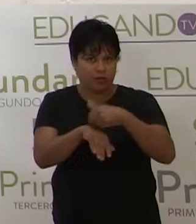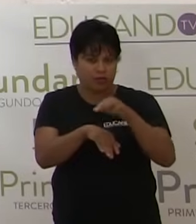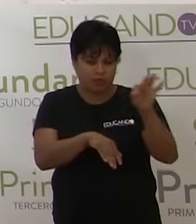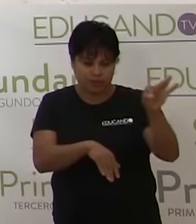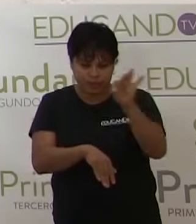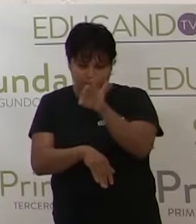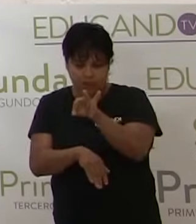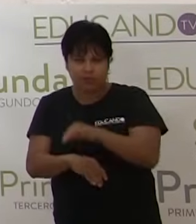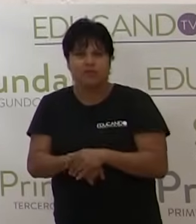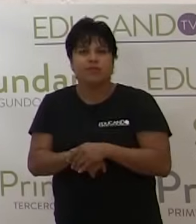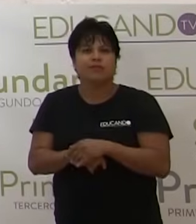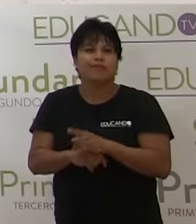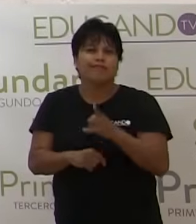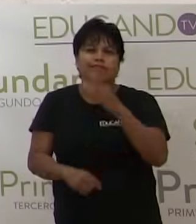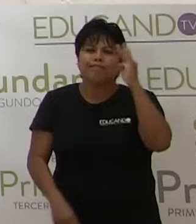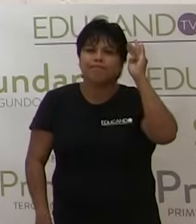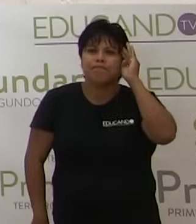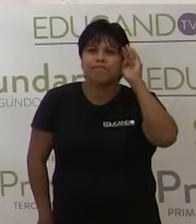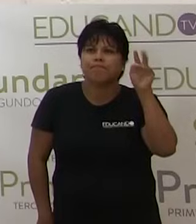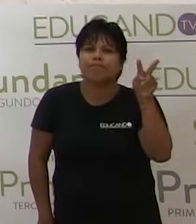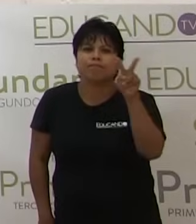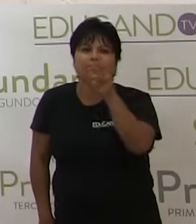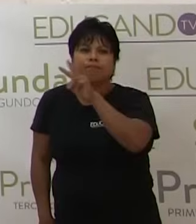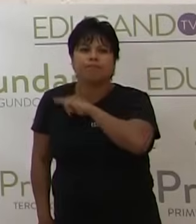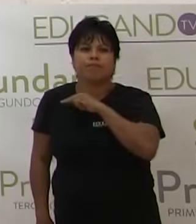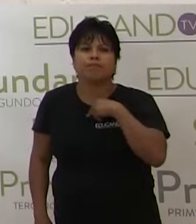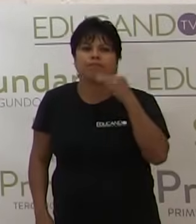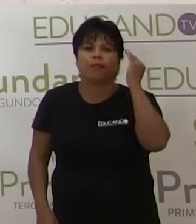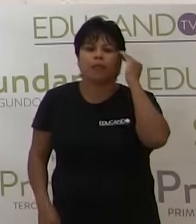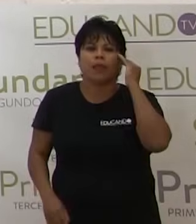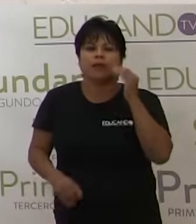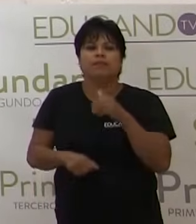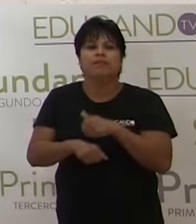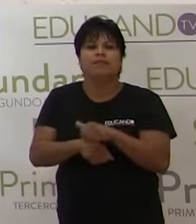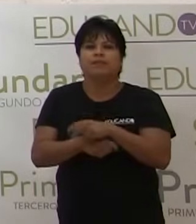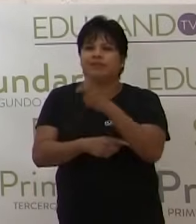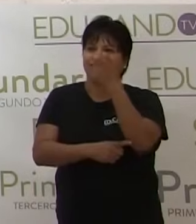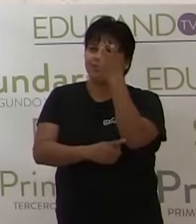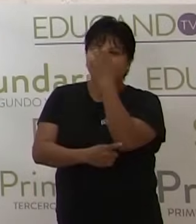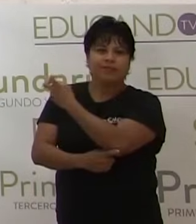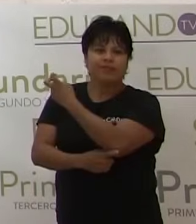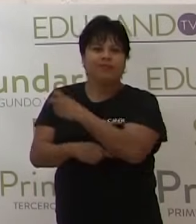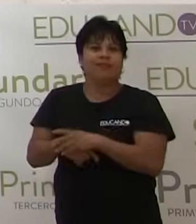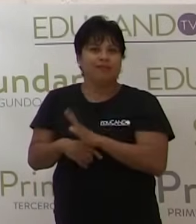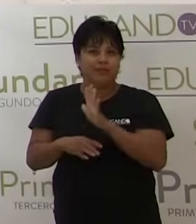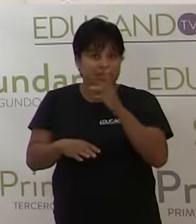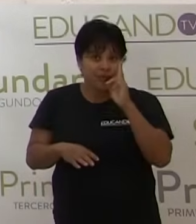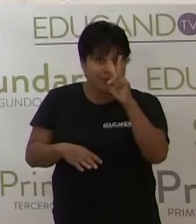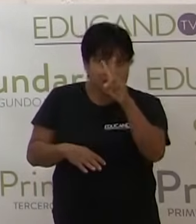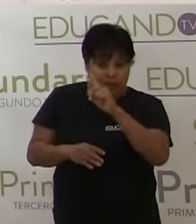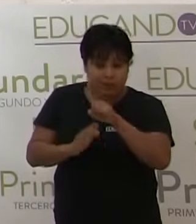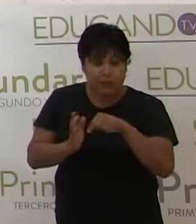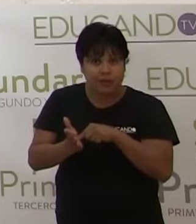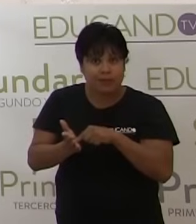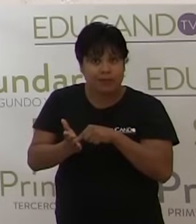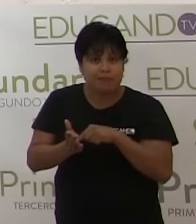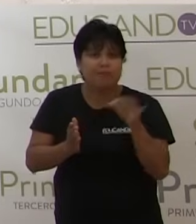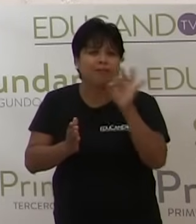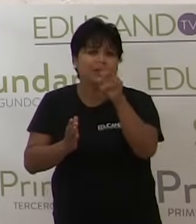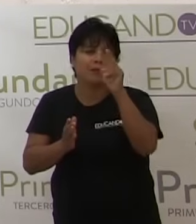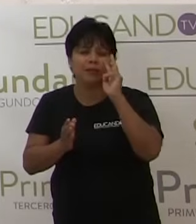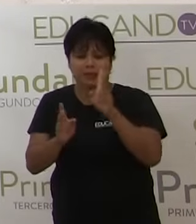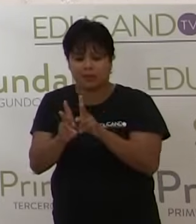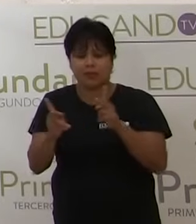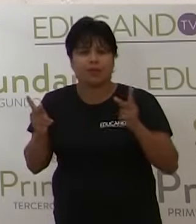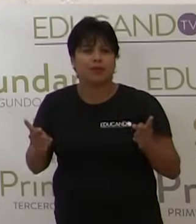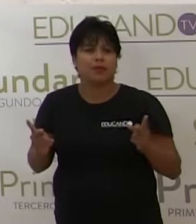continuación Qué te parece si ahora conocemos este número lo has viste en algún lugar a lo mejor ya lo viste en